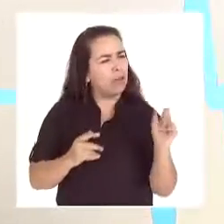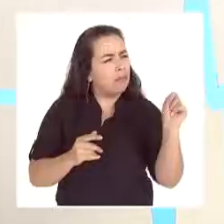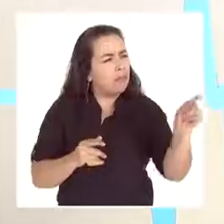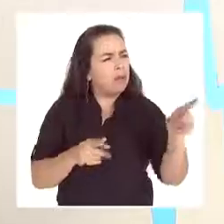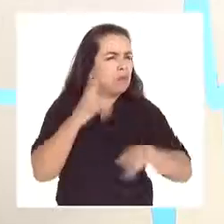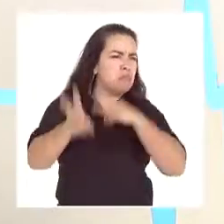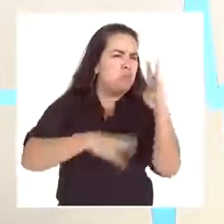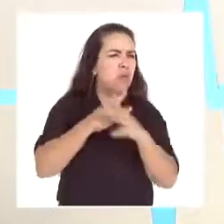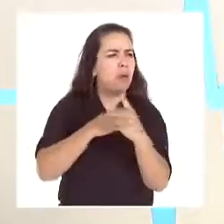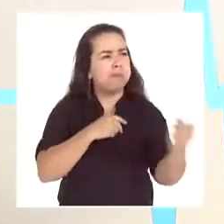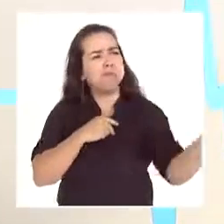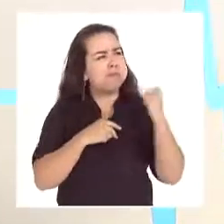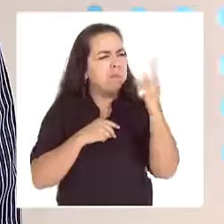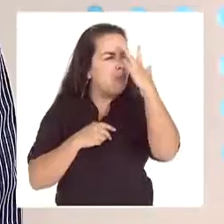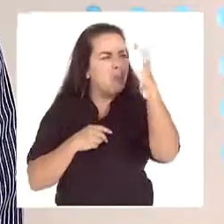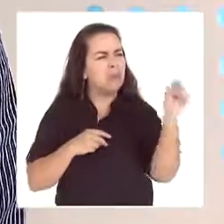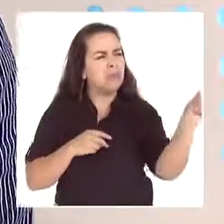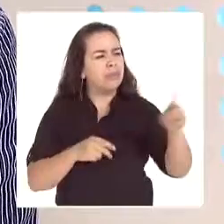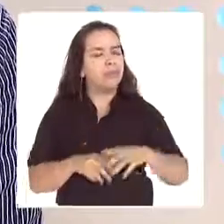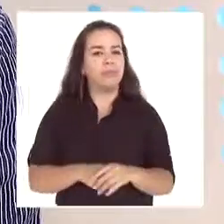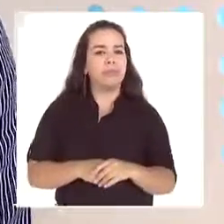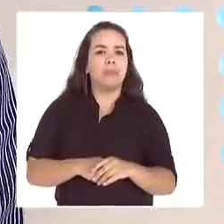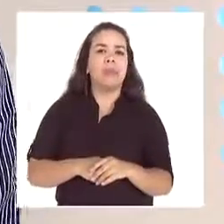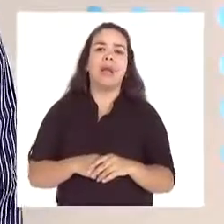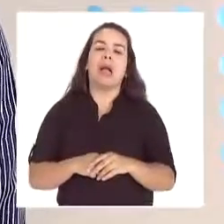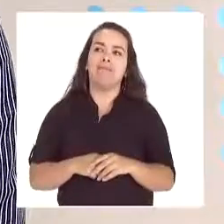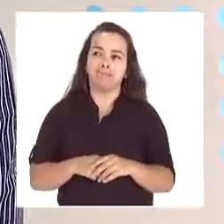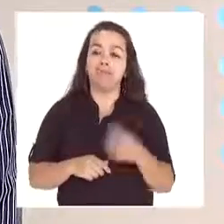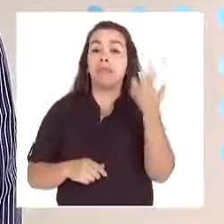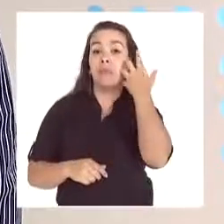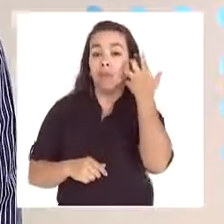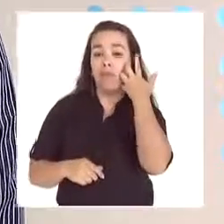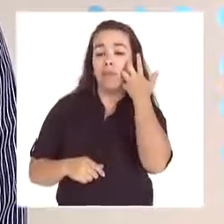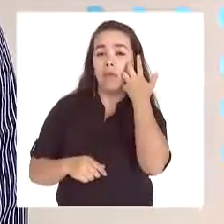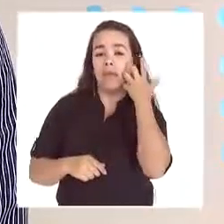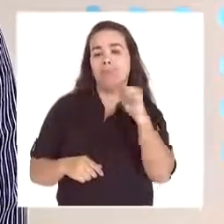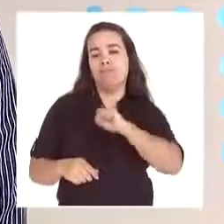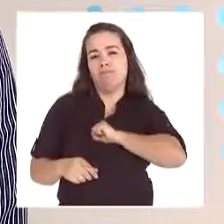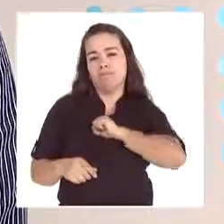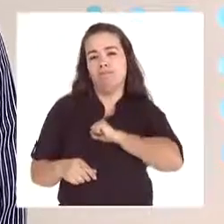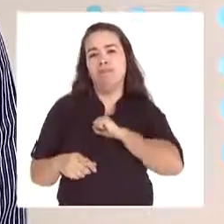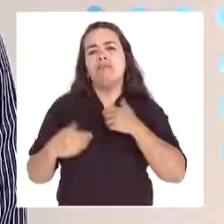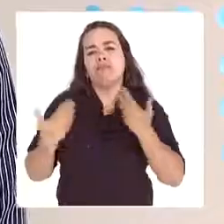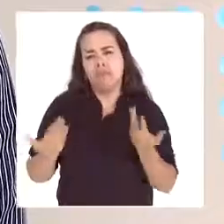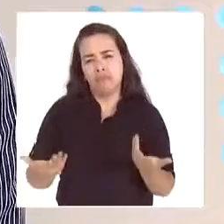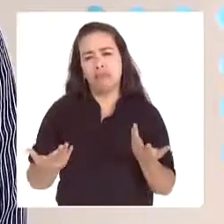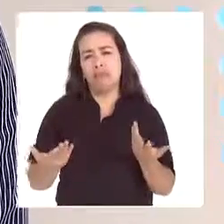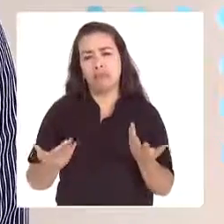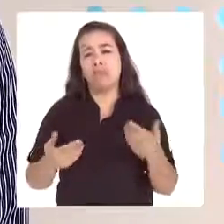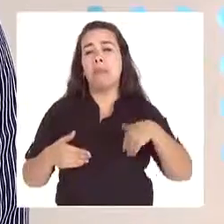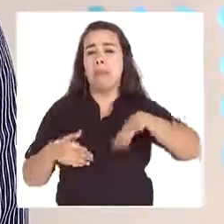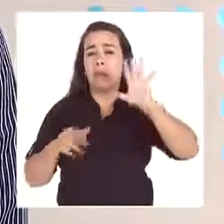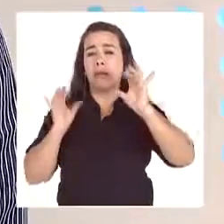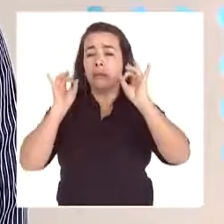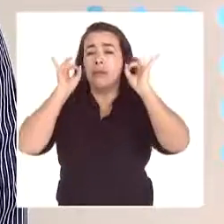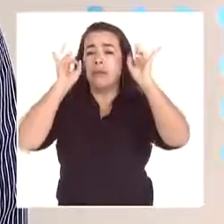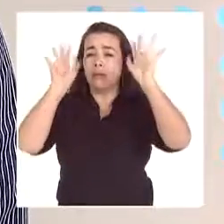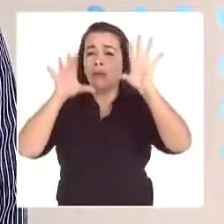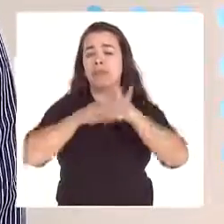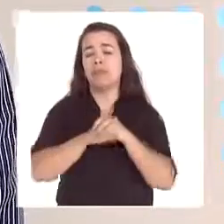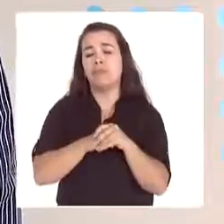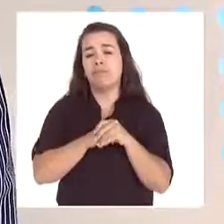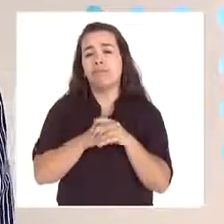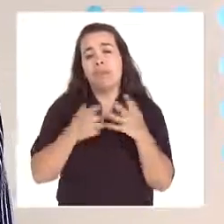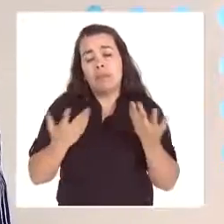y en el mundo entero. La enfermedad cardiovascular tiene un gran espectro